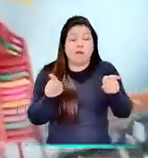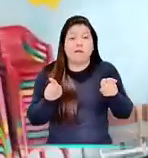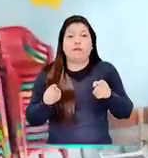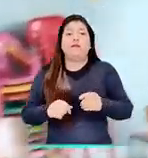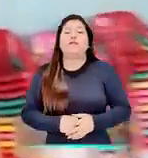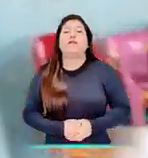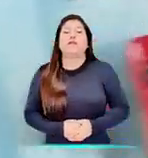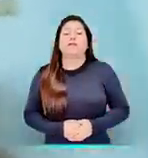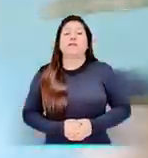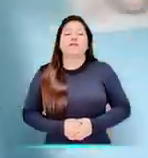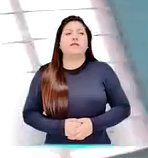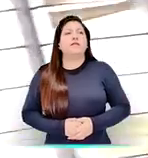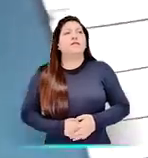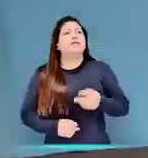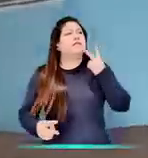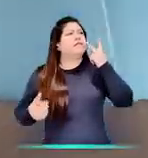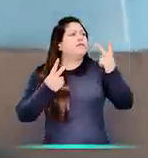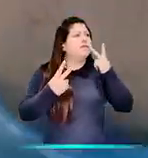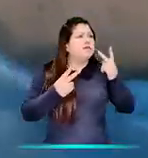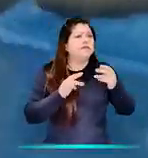el estado del salón.